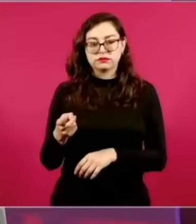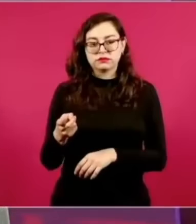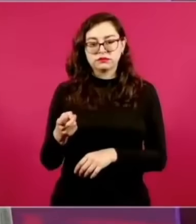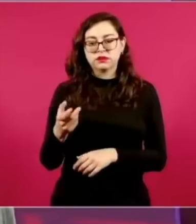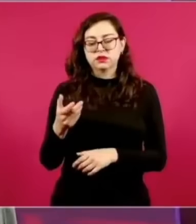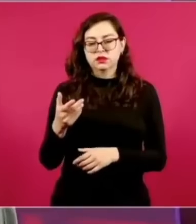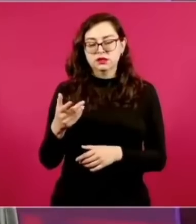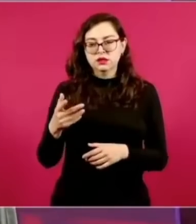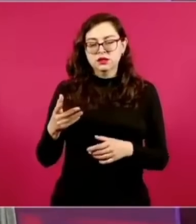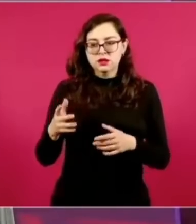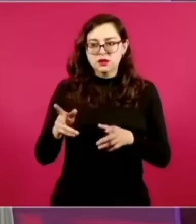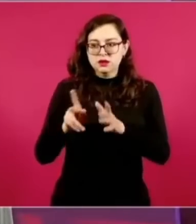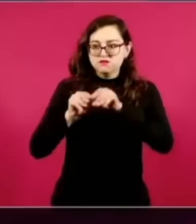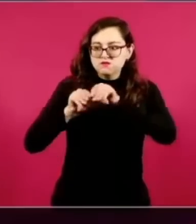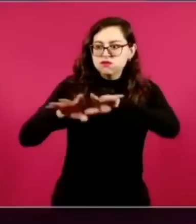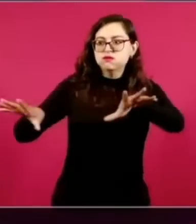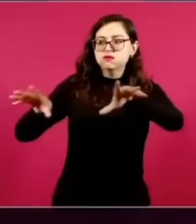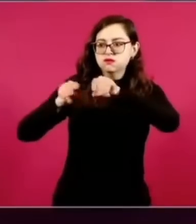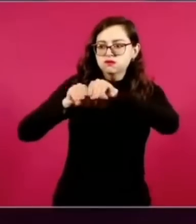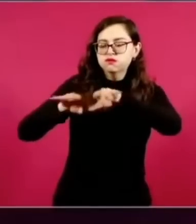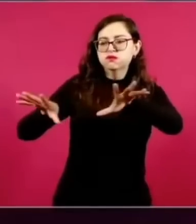tomar conciencia.